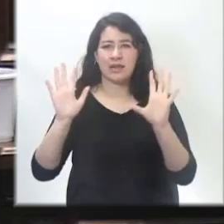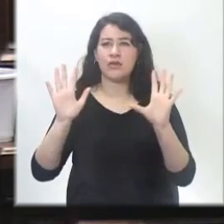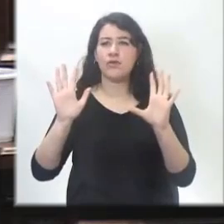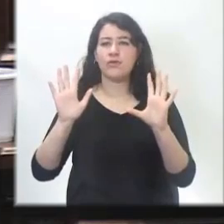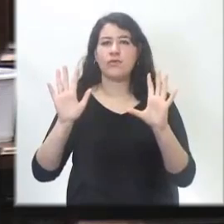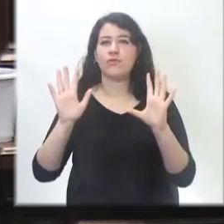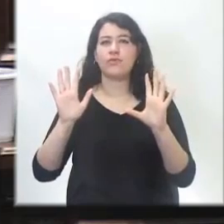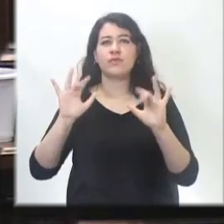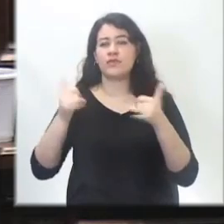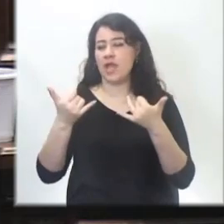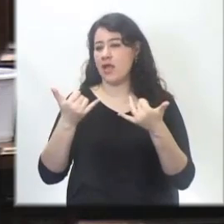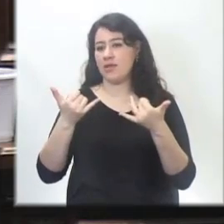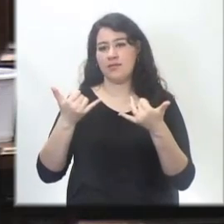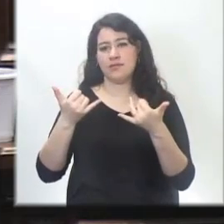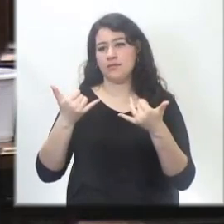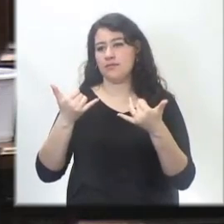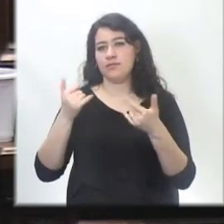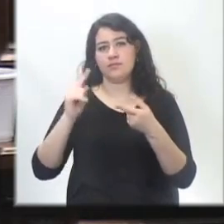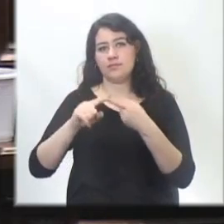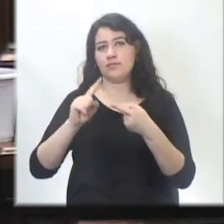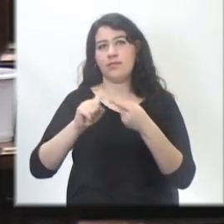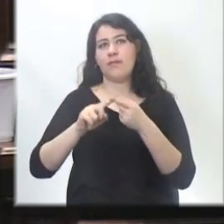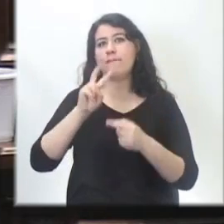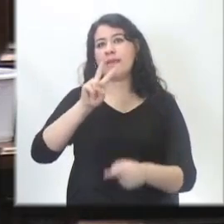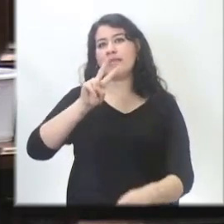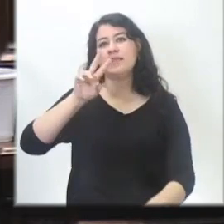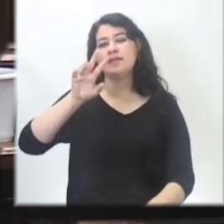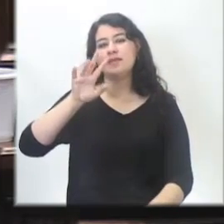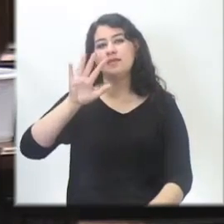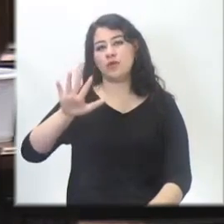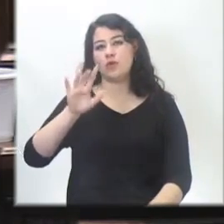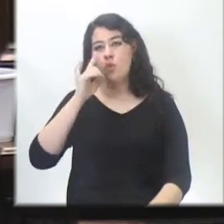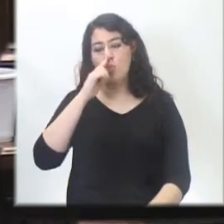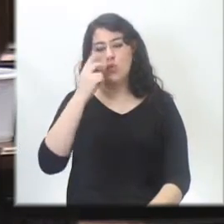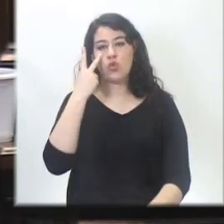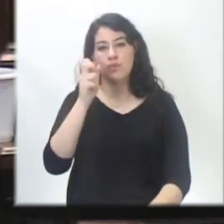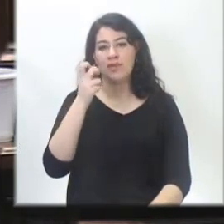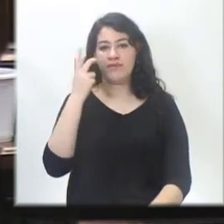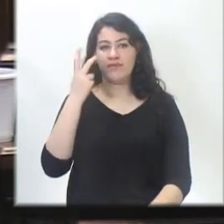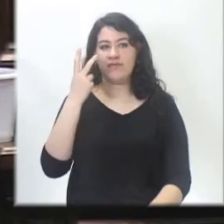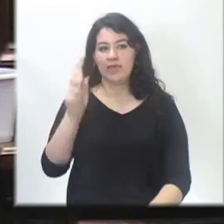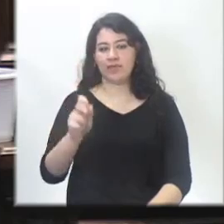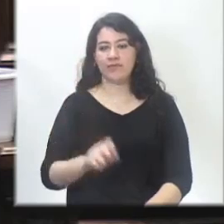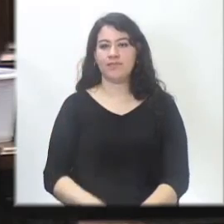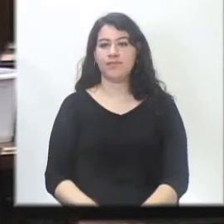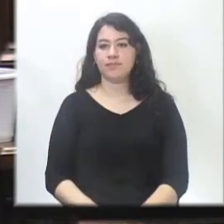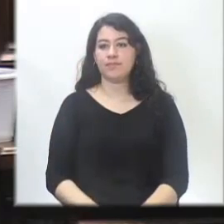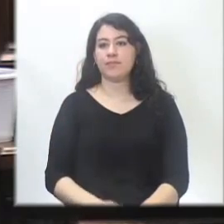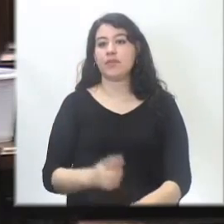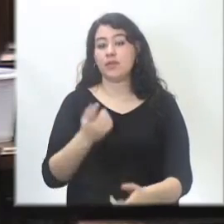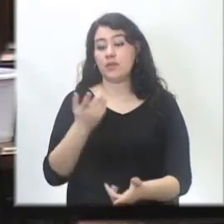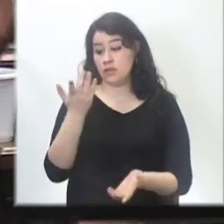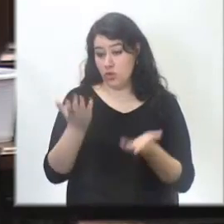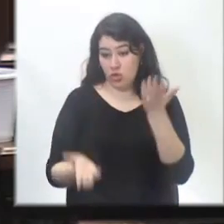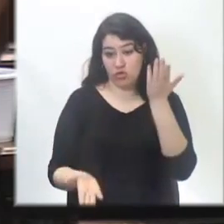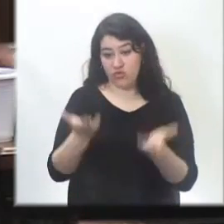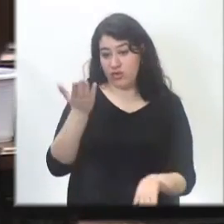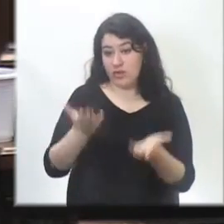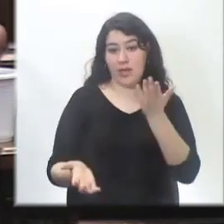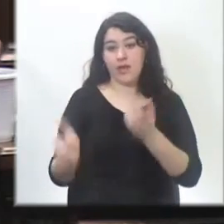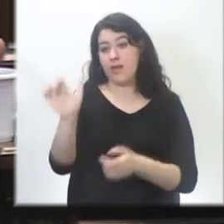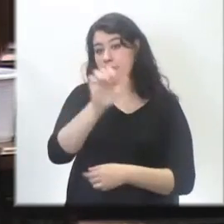que el negocio se cerró el 25 de julio del 2020. Y las ofertas de estas 2 empresas se dan